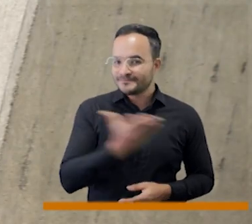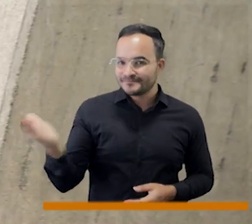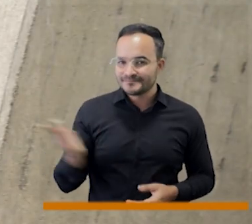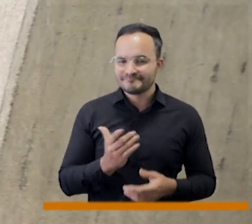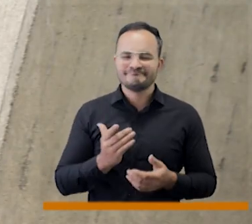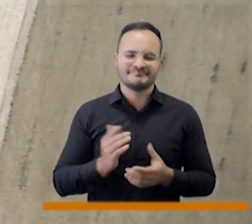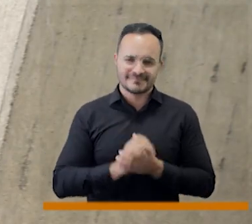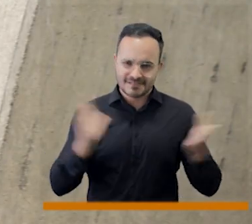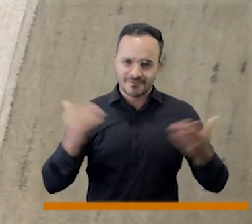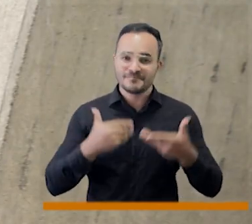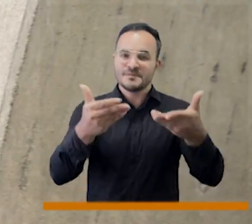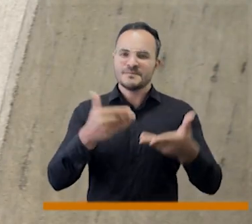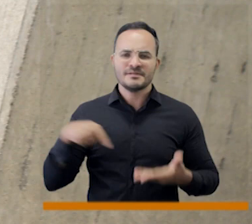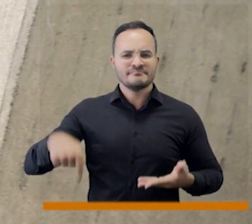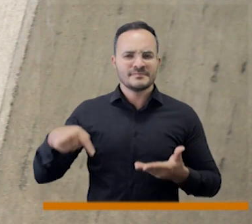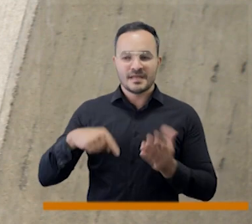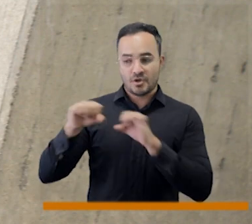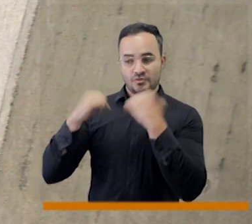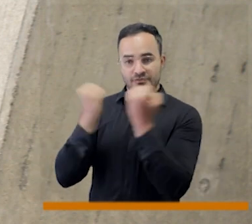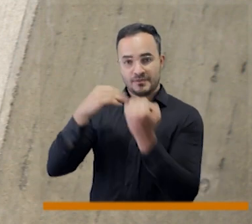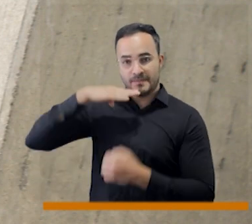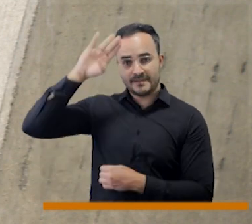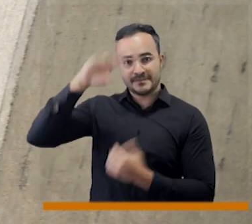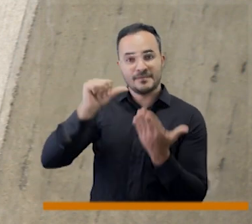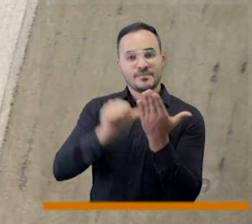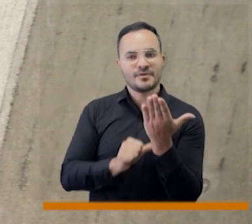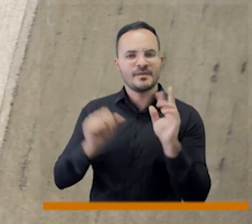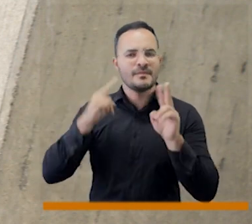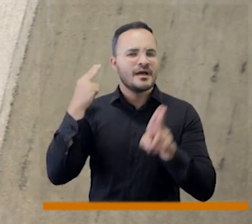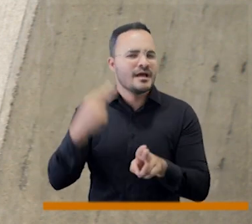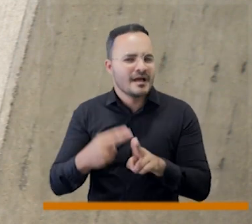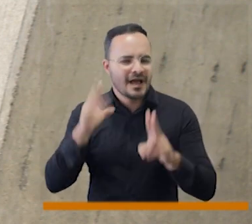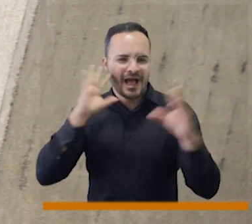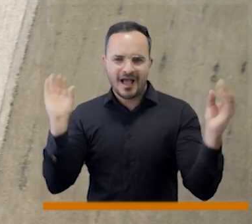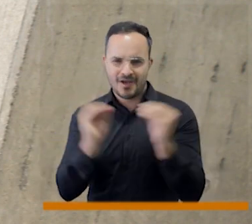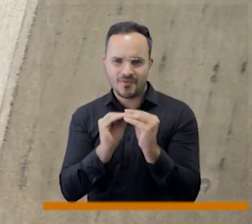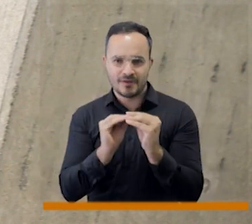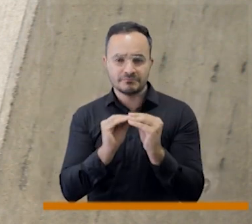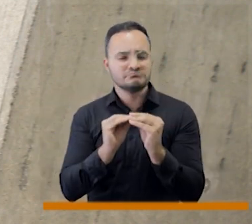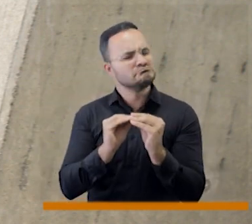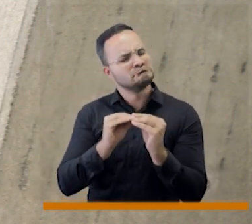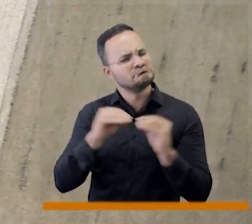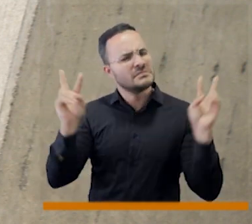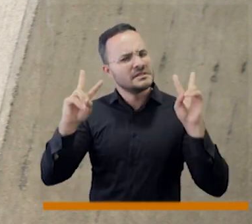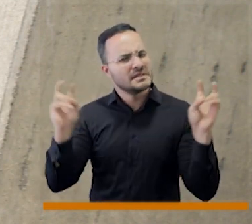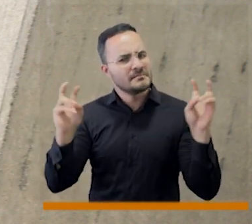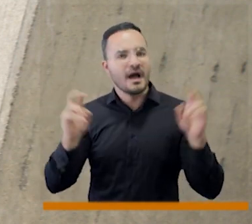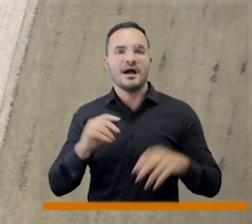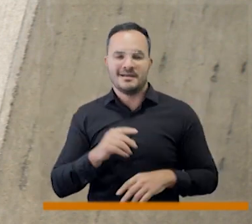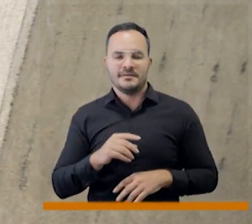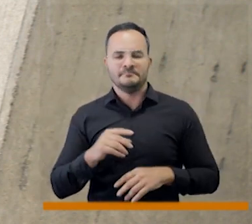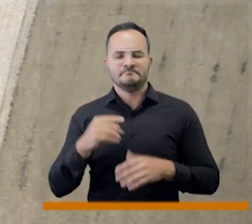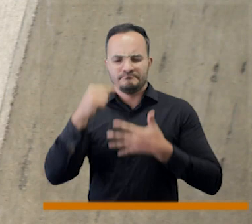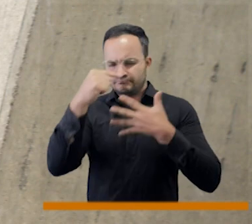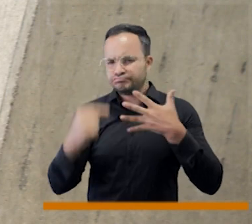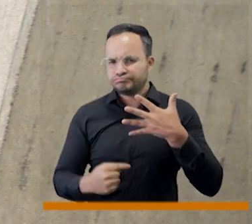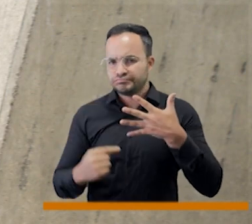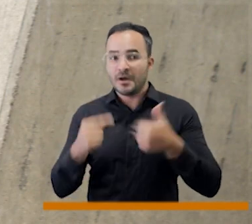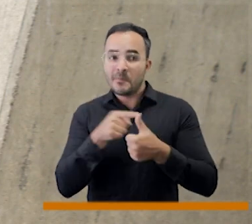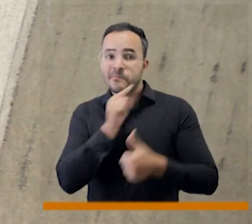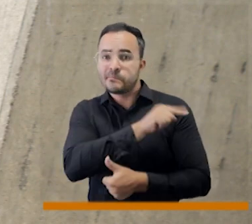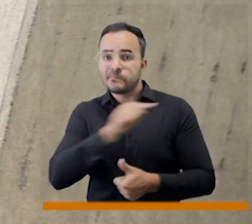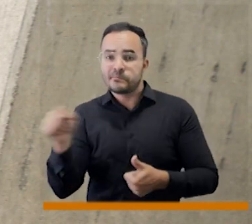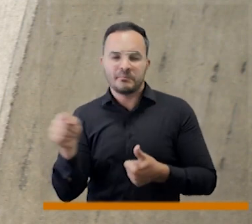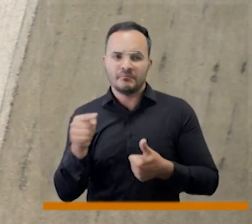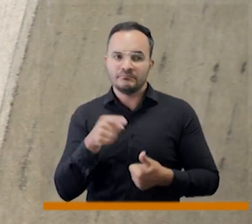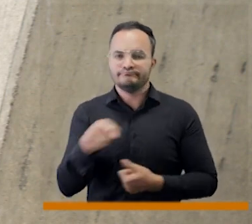Hola, bienvenidos a De Acuerdo, el programa institucional del Consejo de Medellín. Esta semana con un tema que está inquietando a los legisladores y